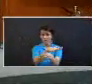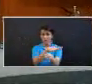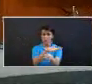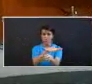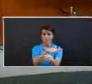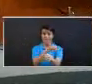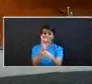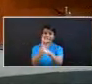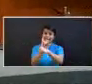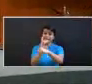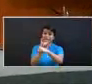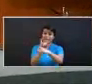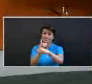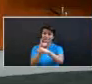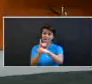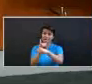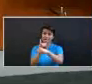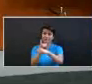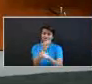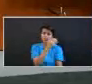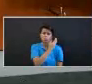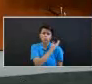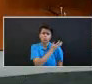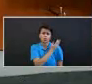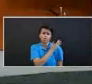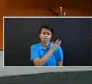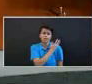en iglesias lujosas.